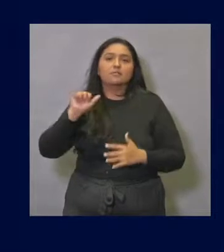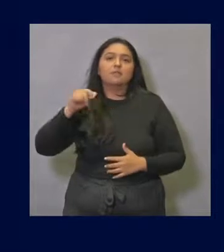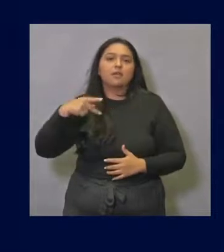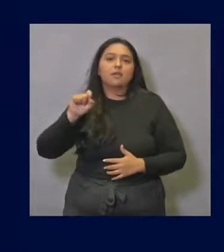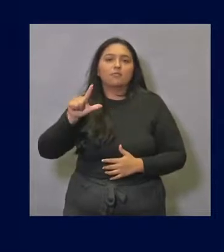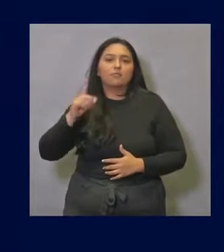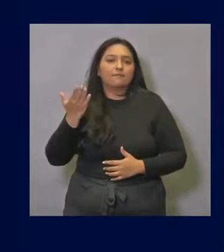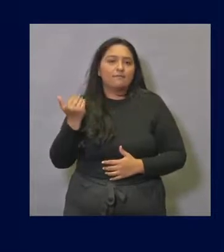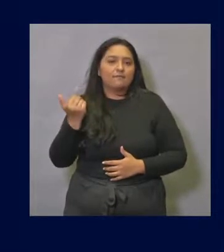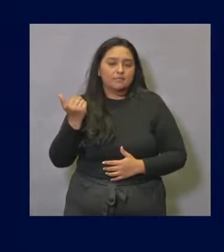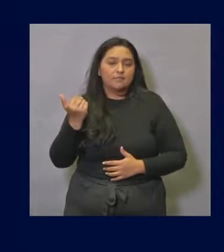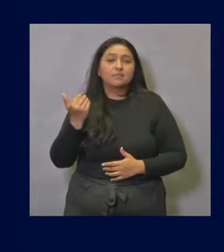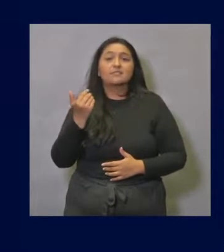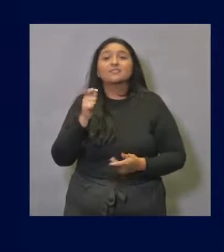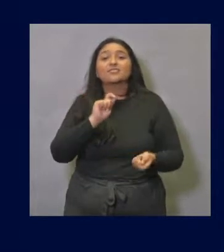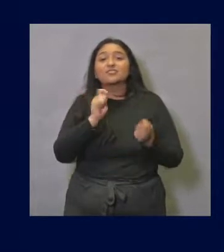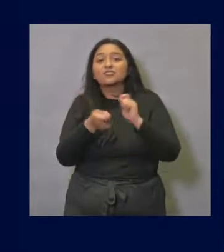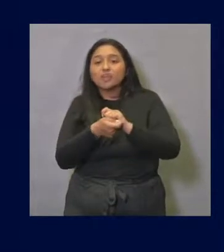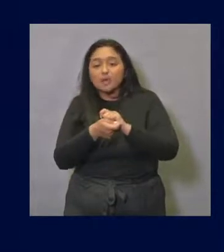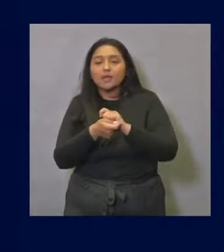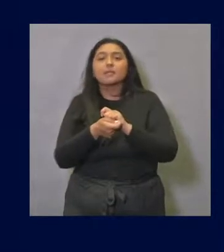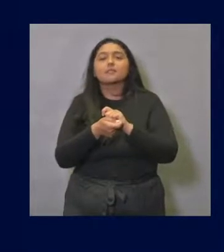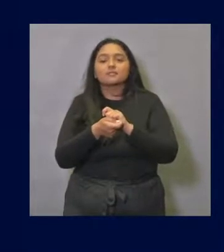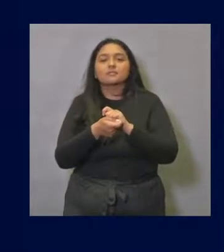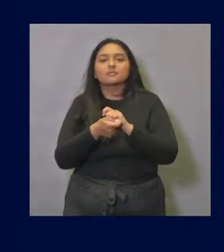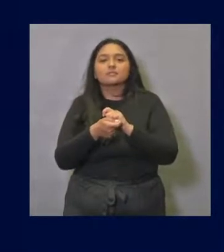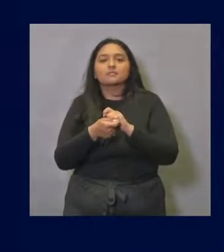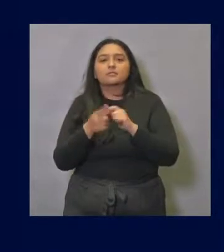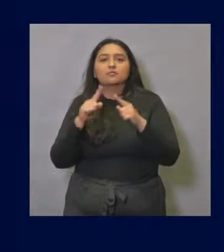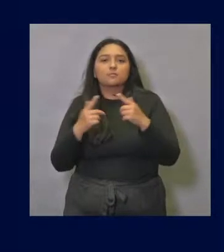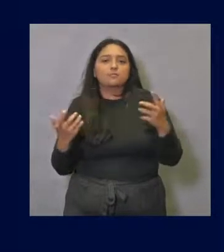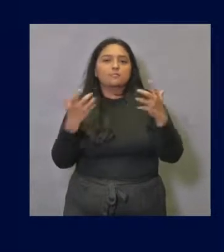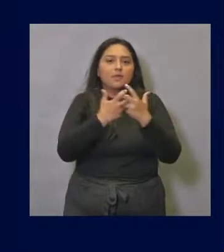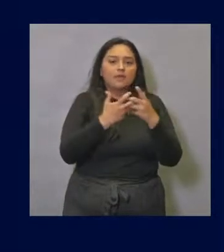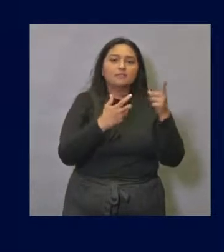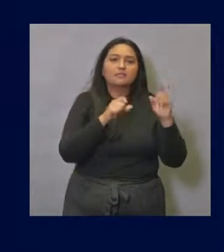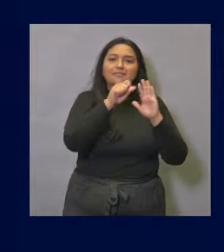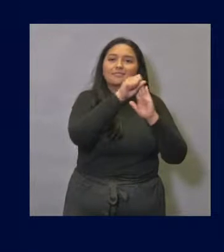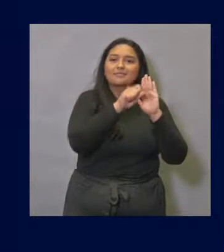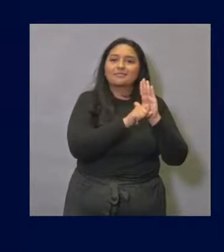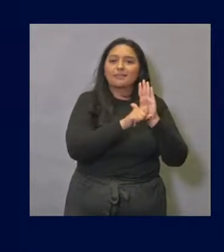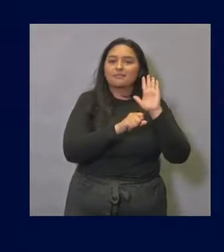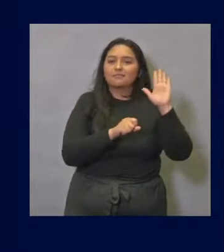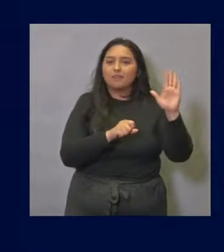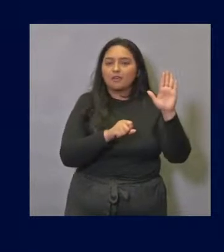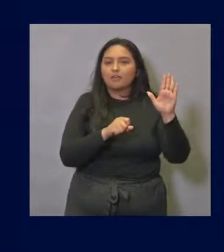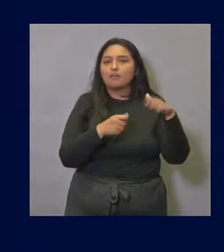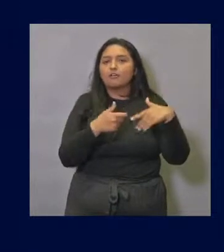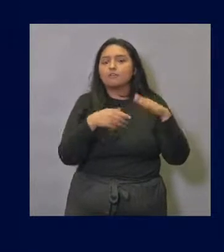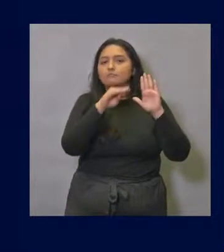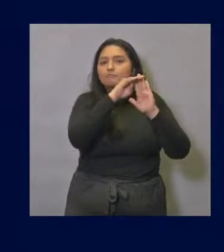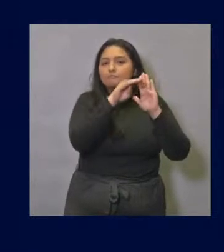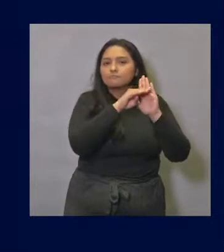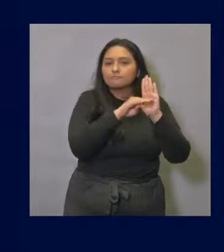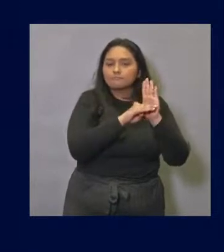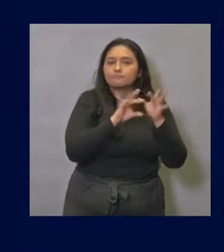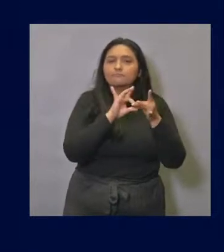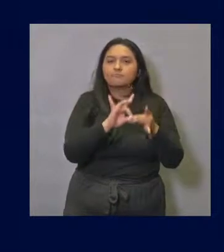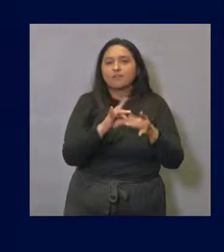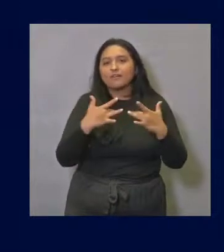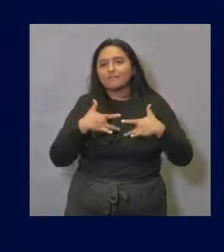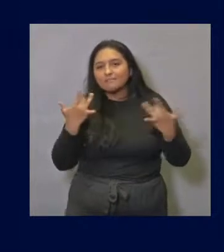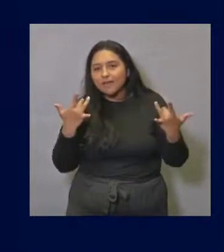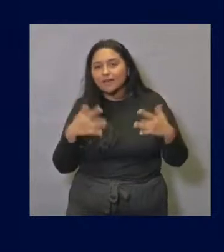Estos cambios están alineados con los protocolos estatales sobre eventos y actuaciones en vivo